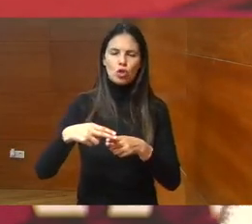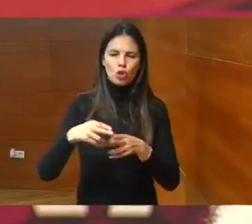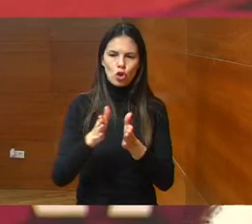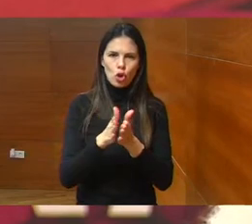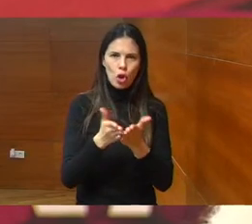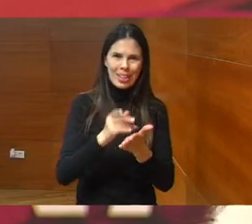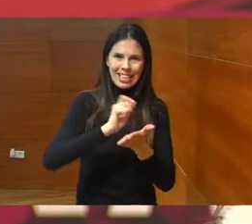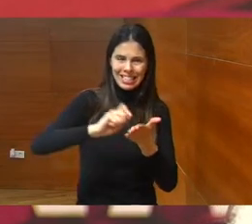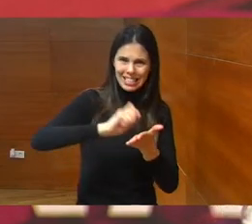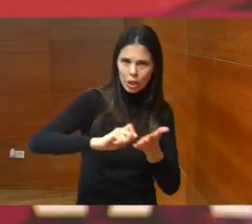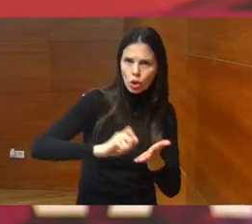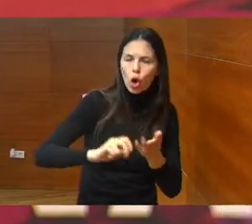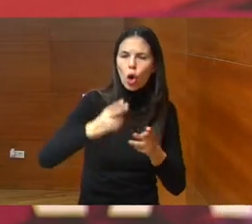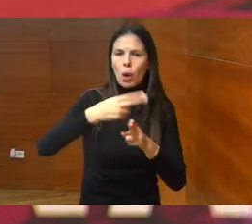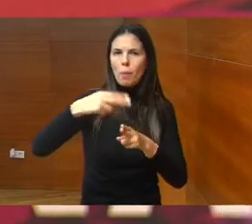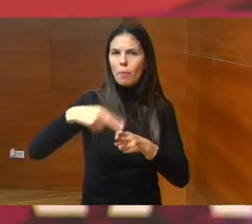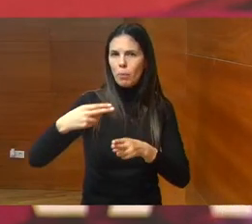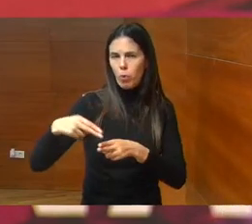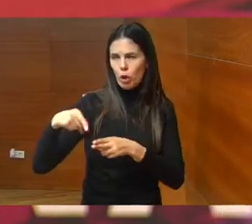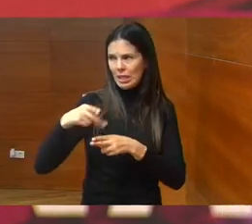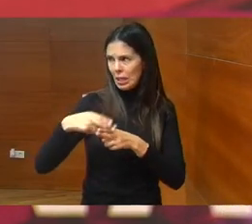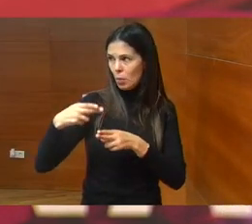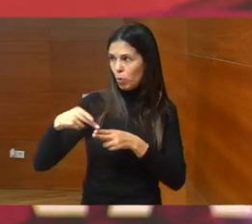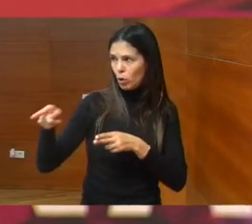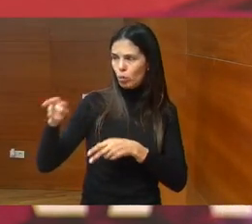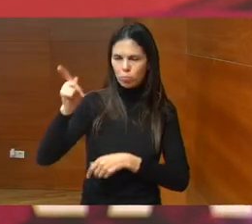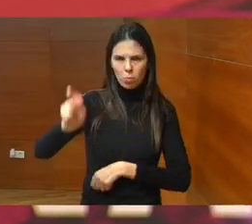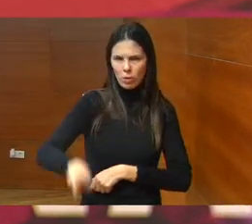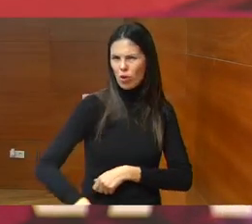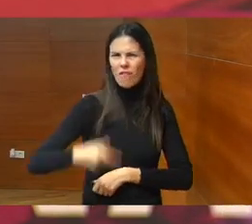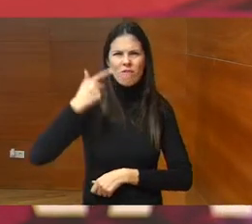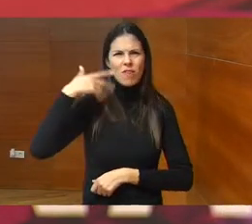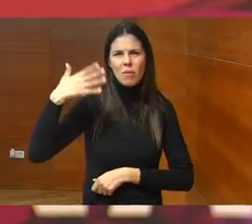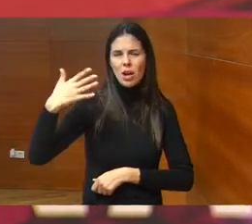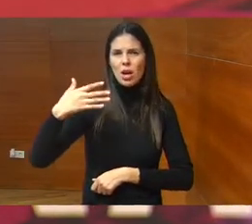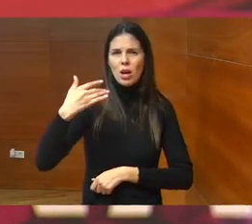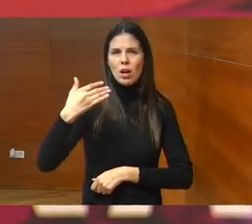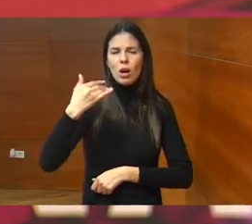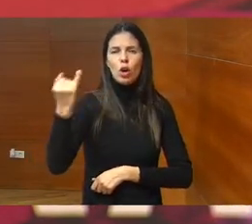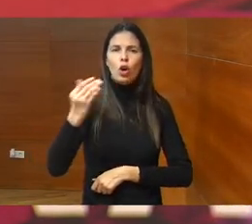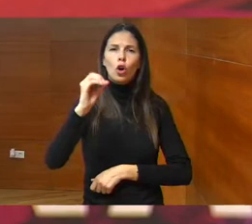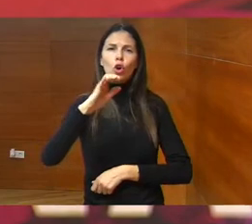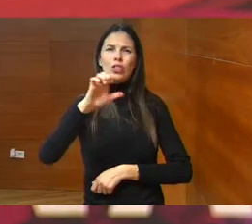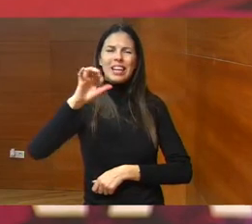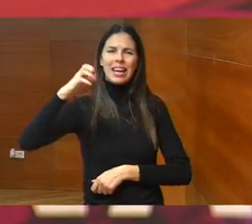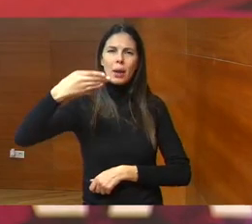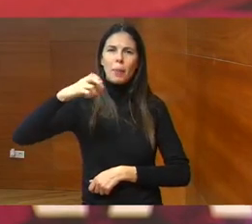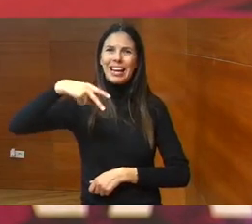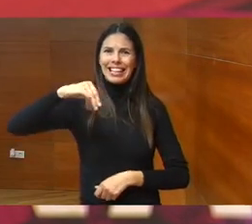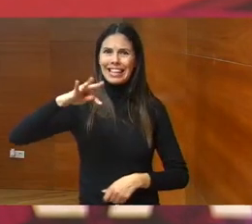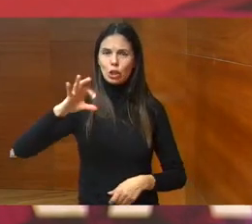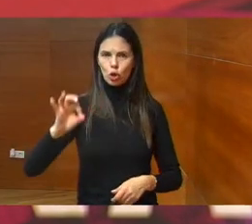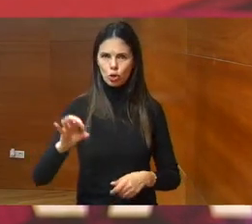mariñense que fue muy conllecido de destacado José Benito amado bulloso